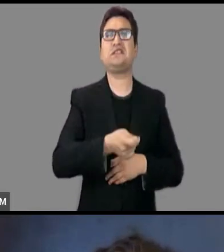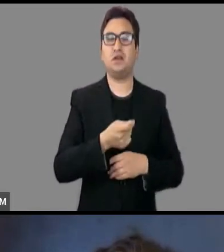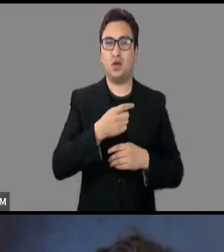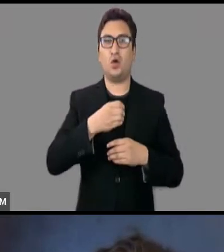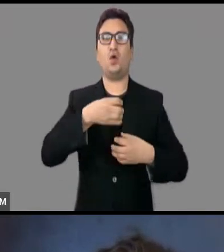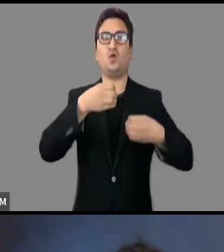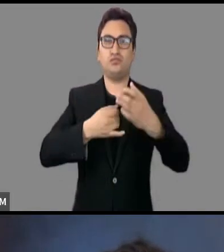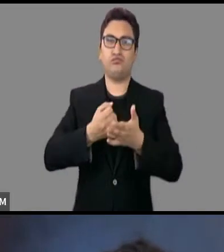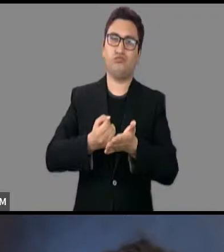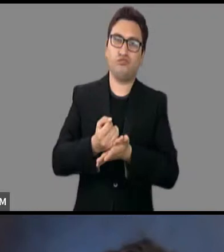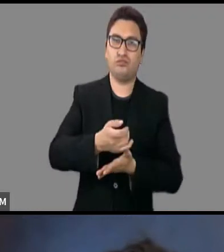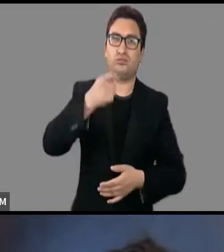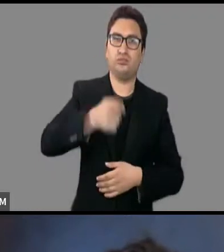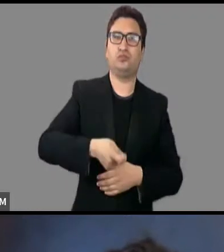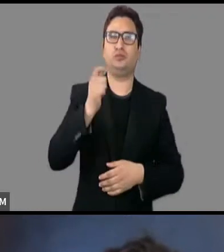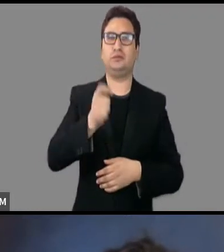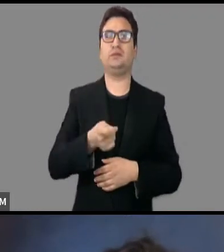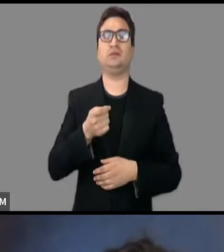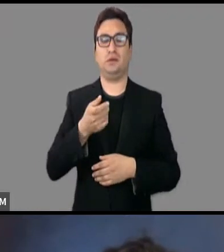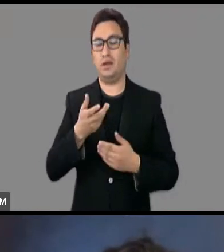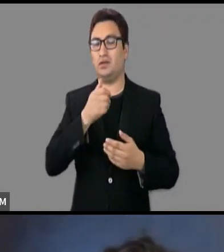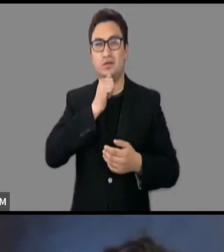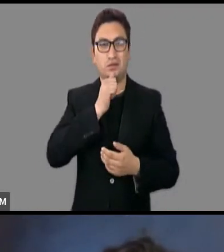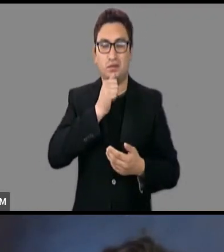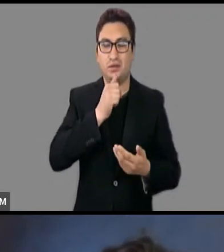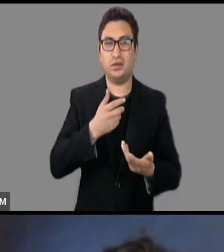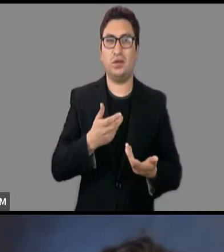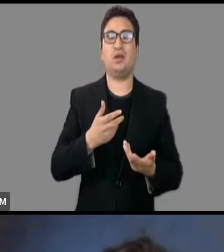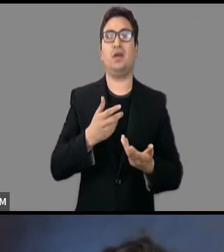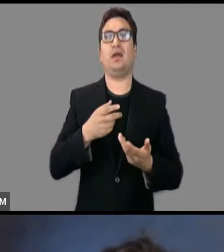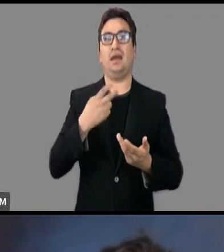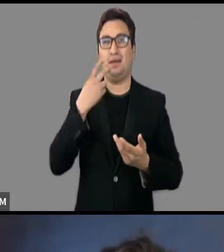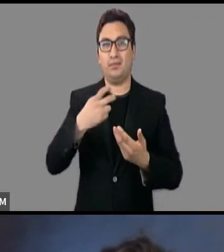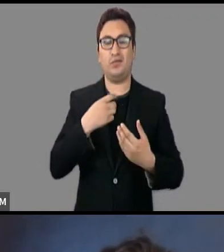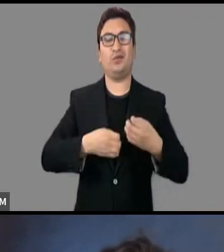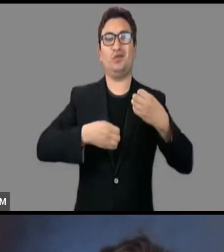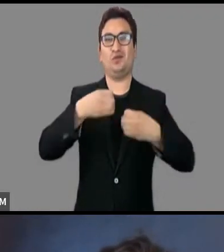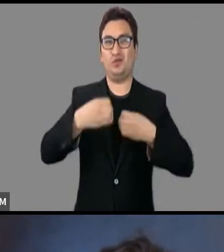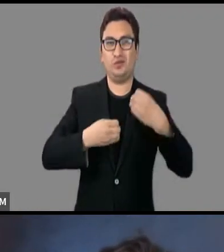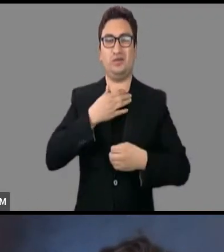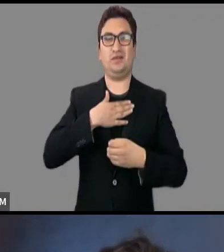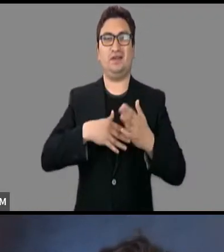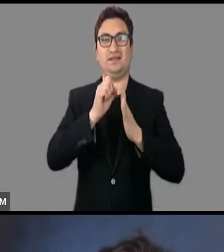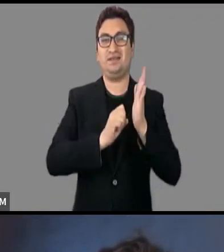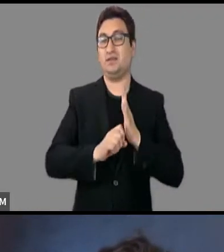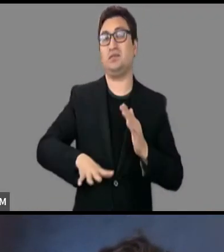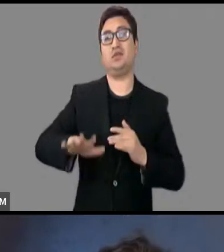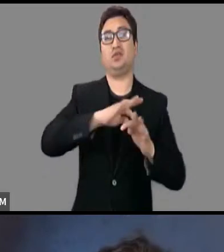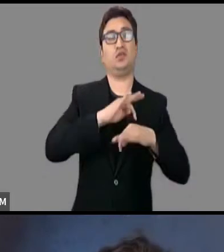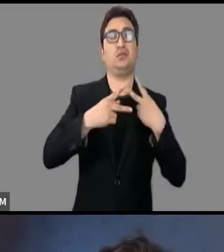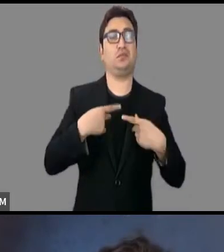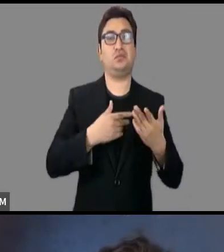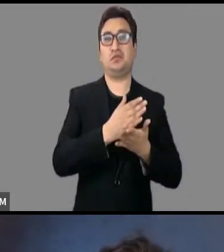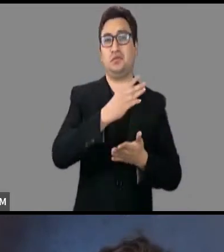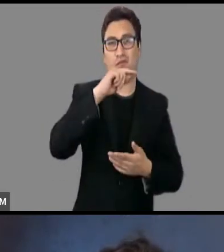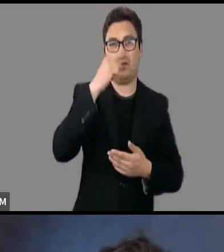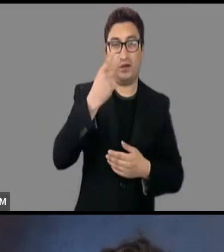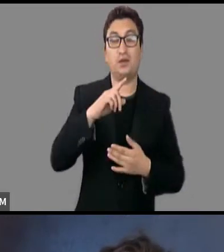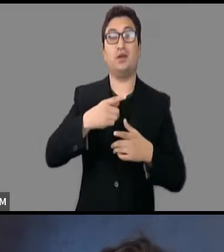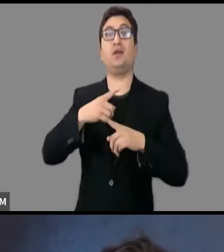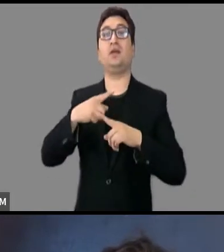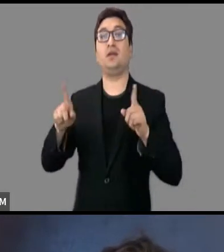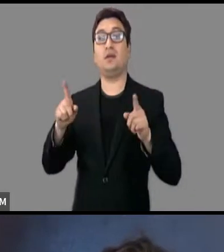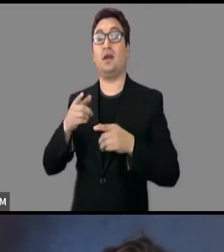partimos de un sistema de justicia que ya de por sí es poco accesible para cualquier persona. Y además las personas con discapacidad